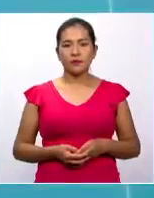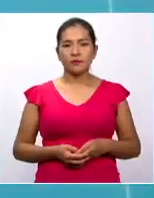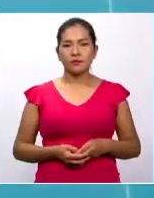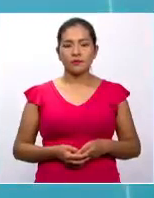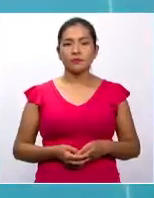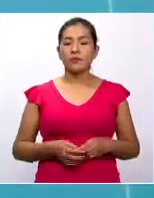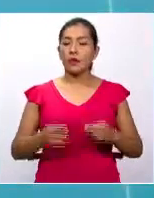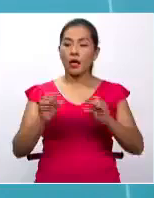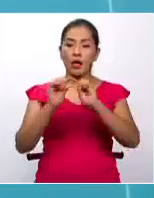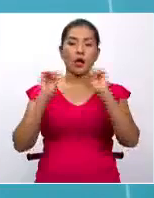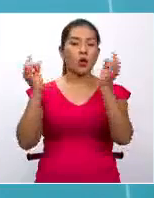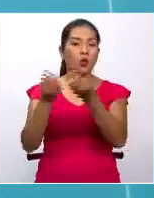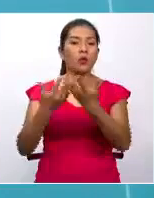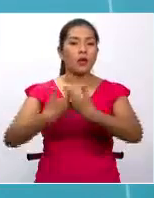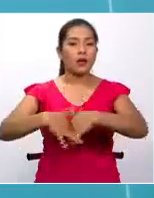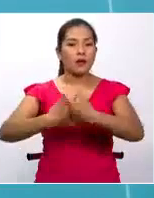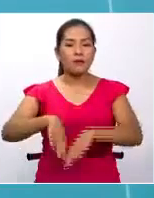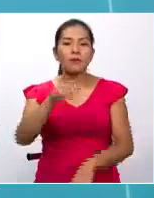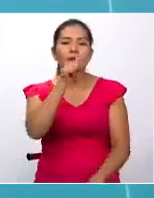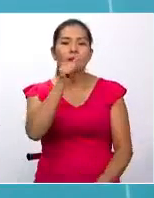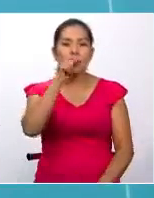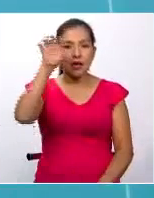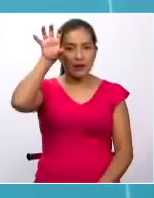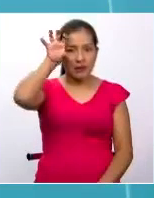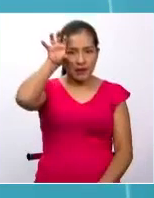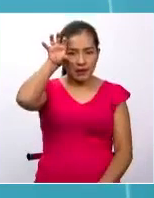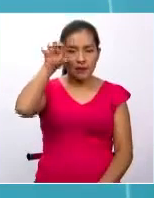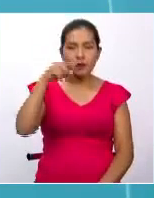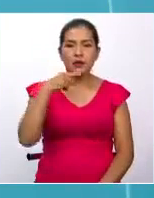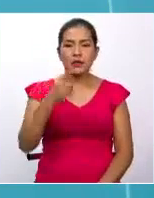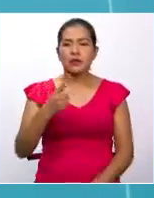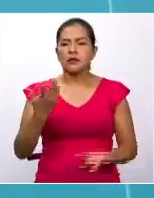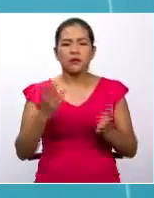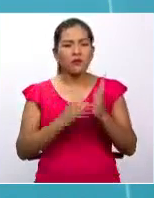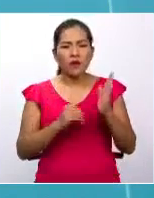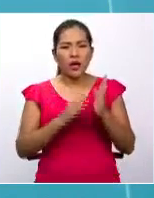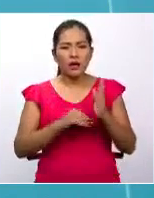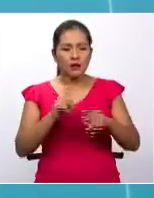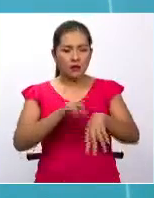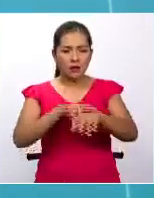El sector de empresarios privados de Tarija cuestiona que no exista una agenda de proyectos para reactivar